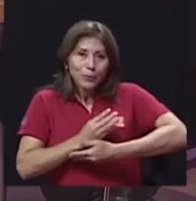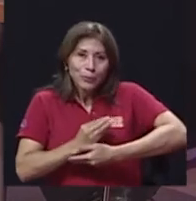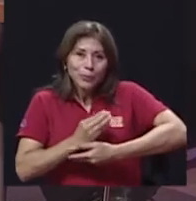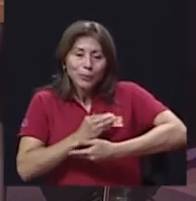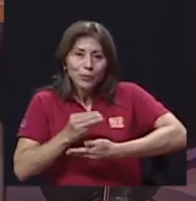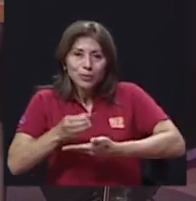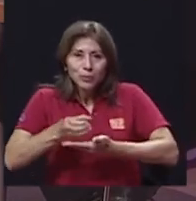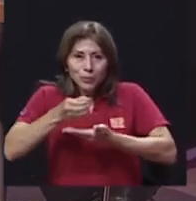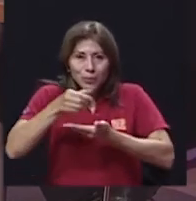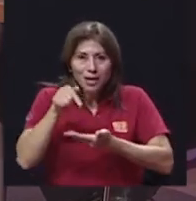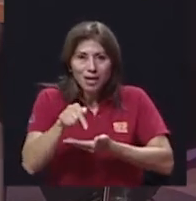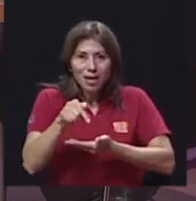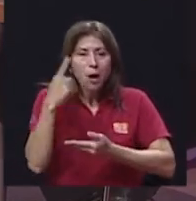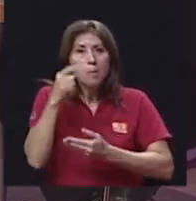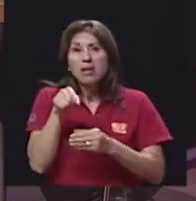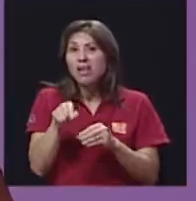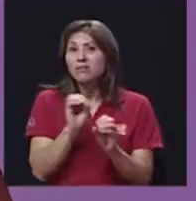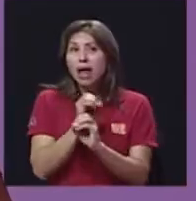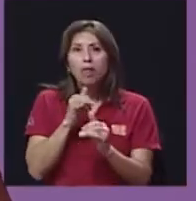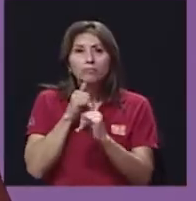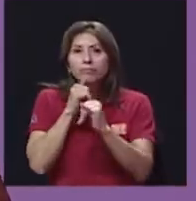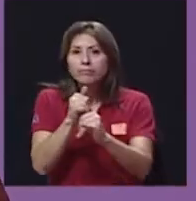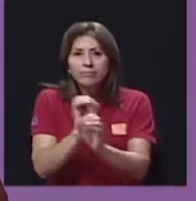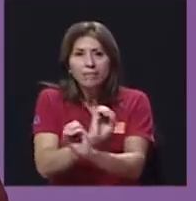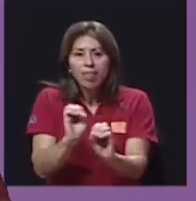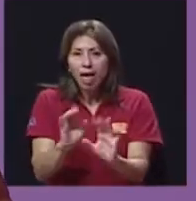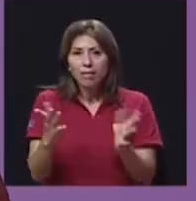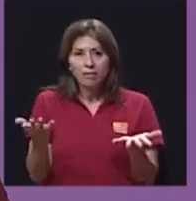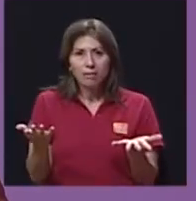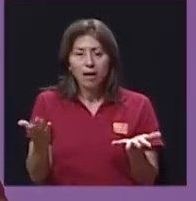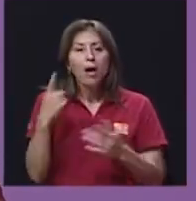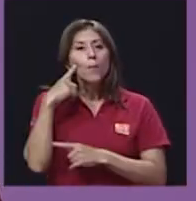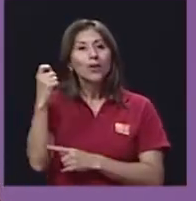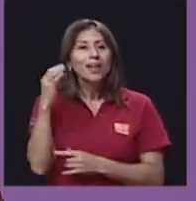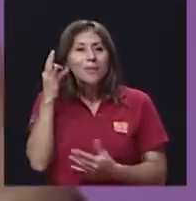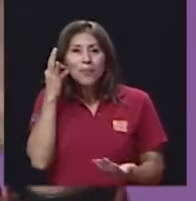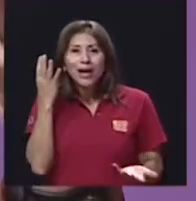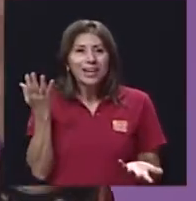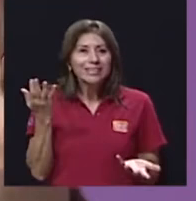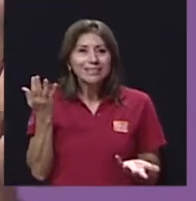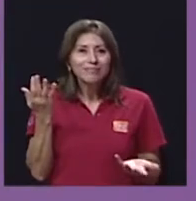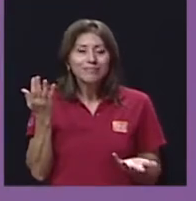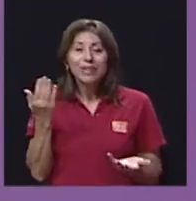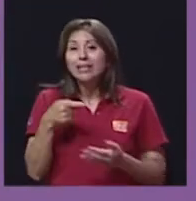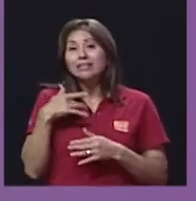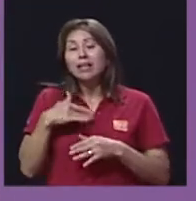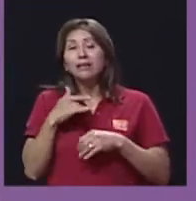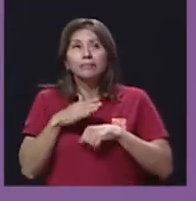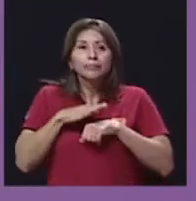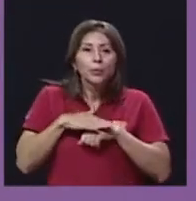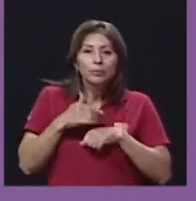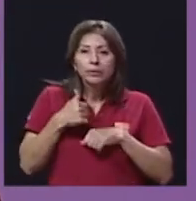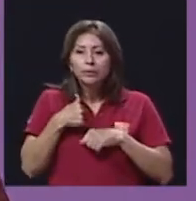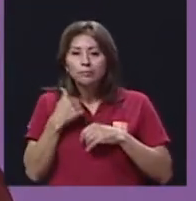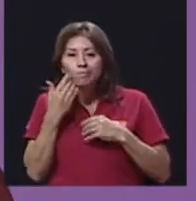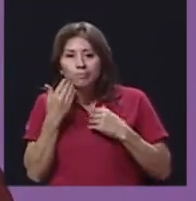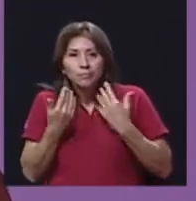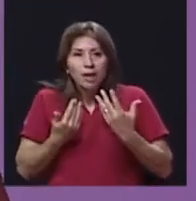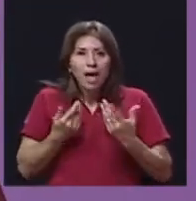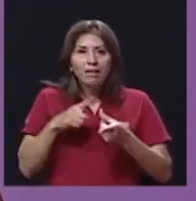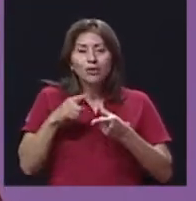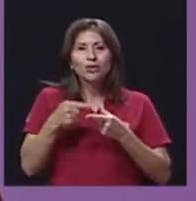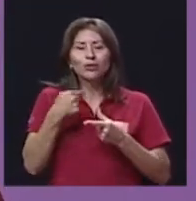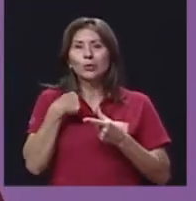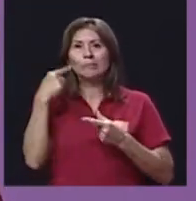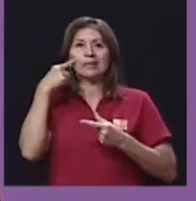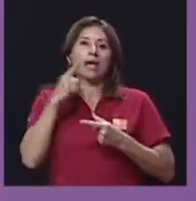que se denuncian tampoco es de los temas que más se denuncia porque las mujeres verdad entre todas las culpas que cargamos entonces incorporarse al